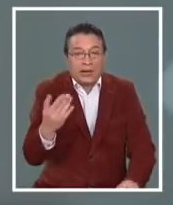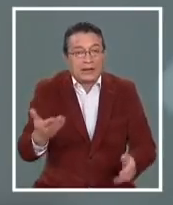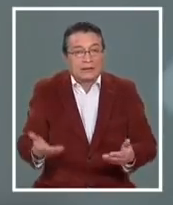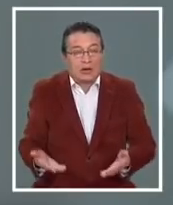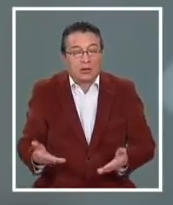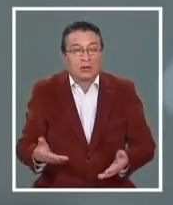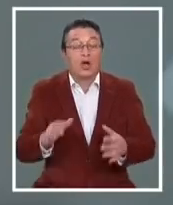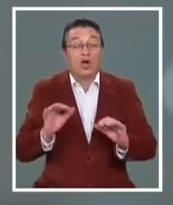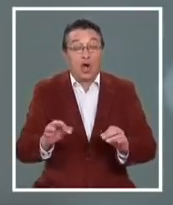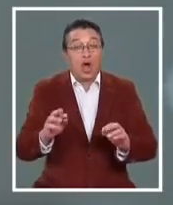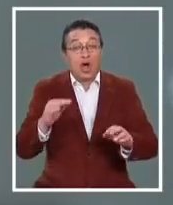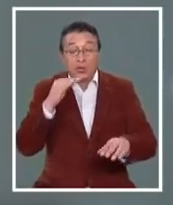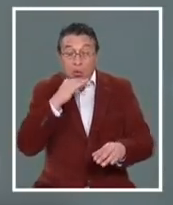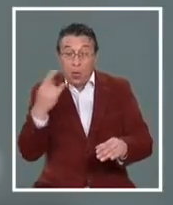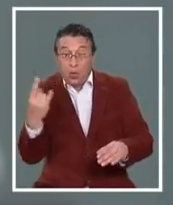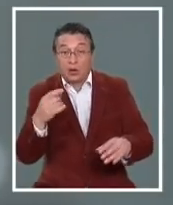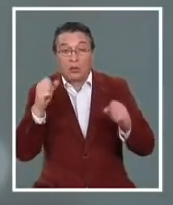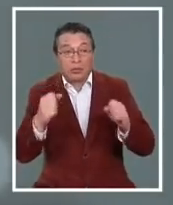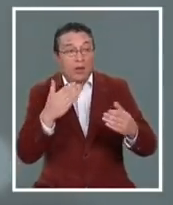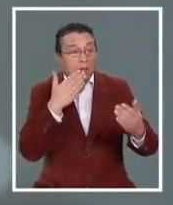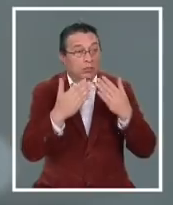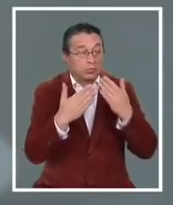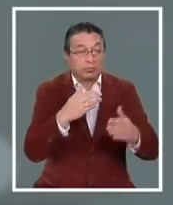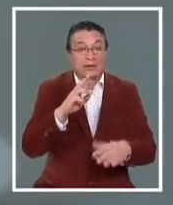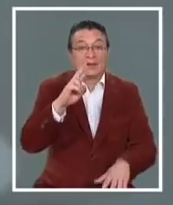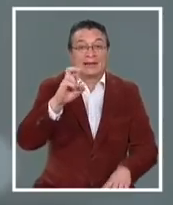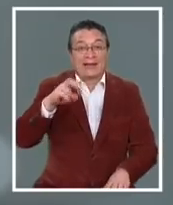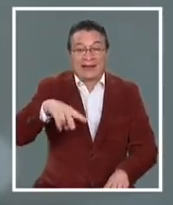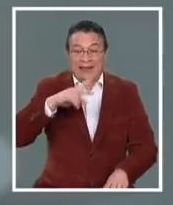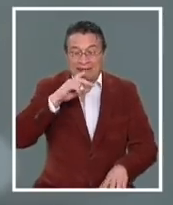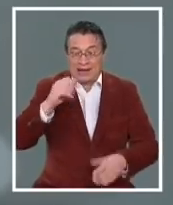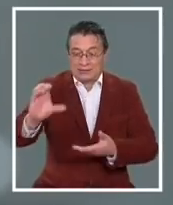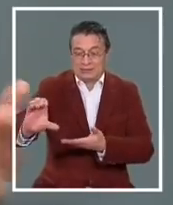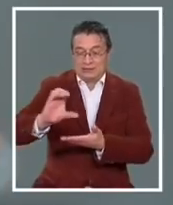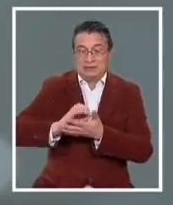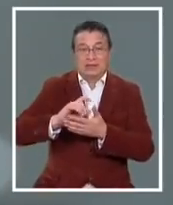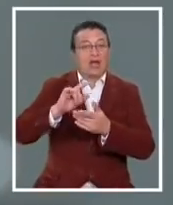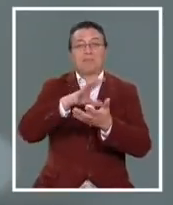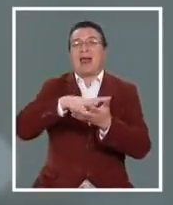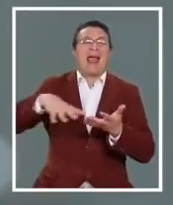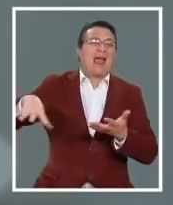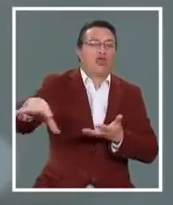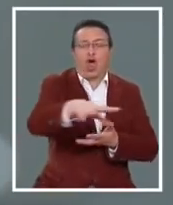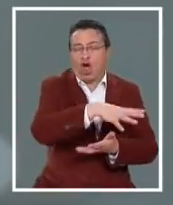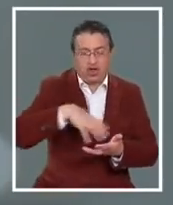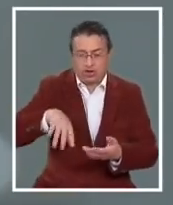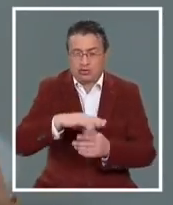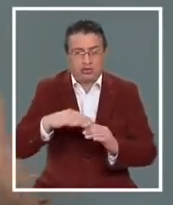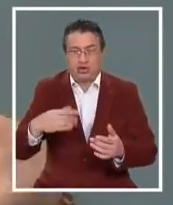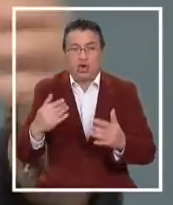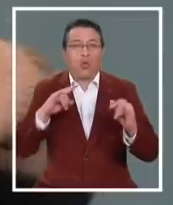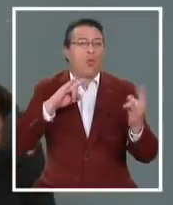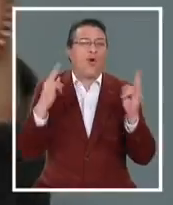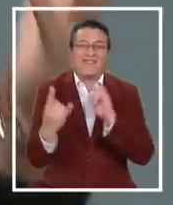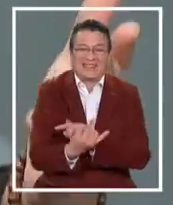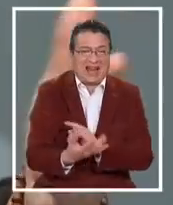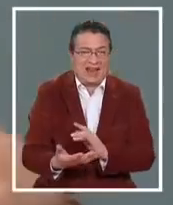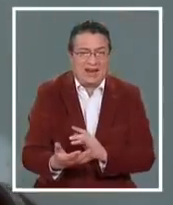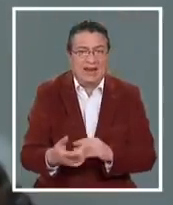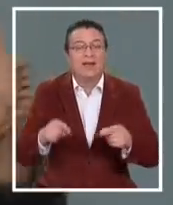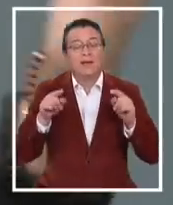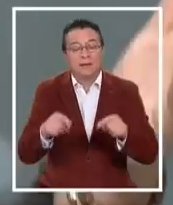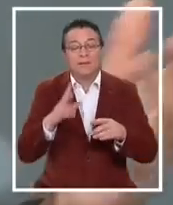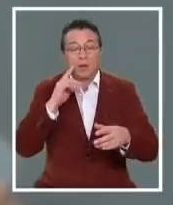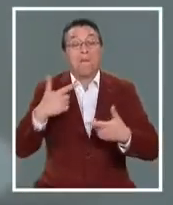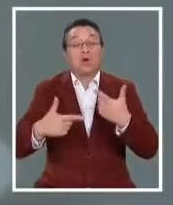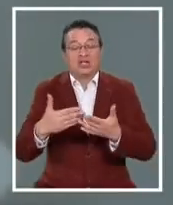qué bueno que en la emergencia podamos hablar si acaso podemos tener una renta universal, ¿no? Como concepto que es más profundo de las políticas públicas que deben